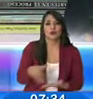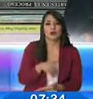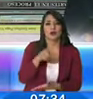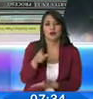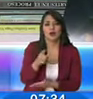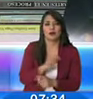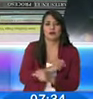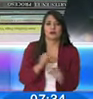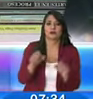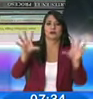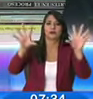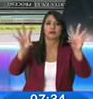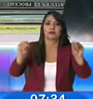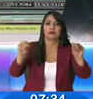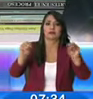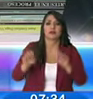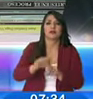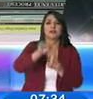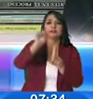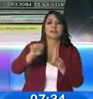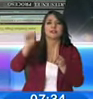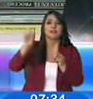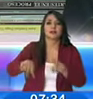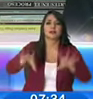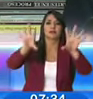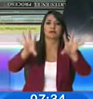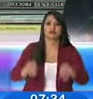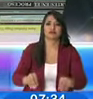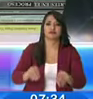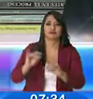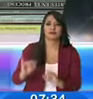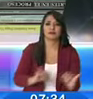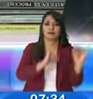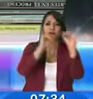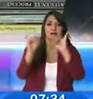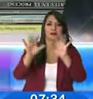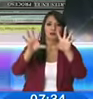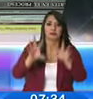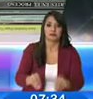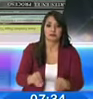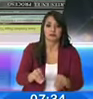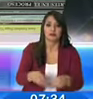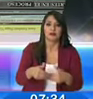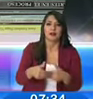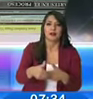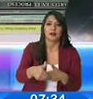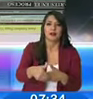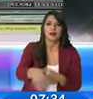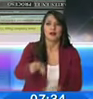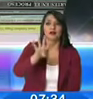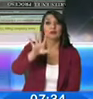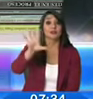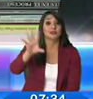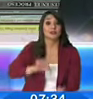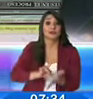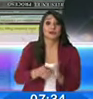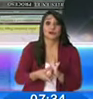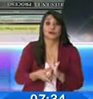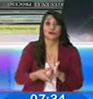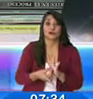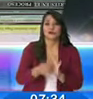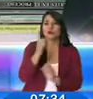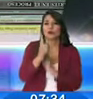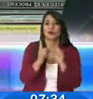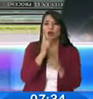curiosísimo apagón informático durante más o menos 45 minutos, una